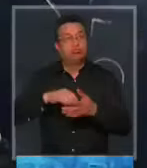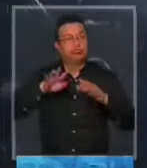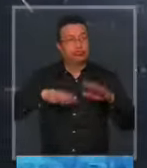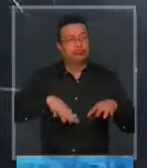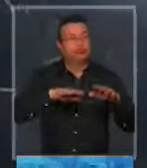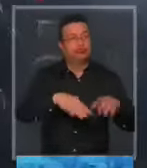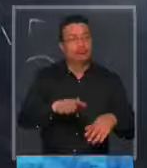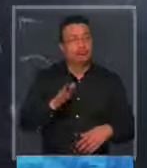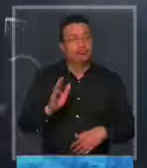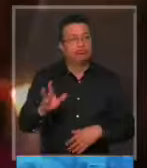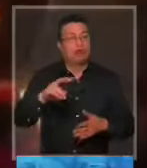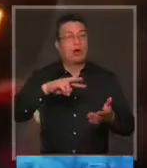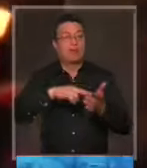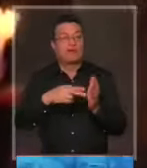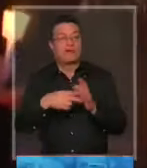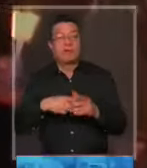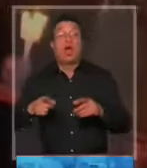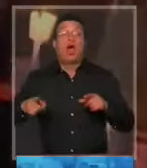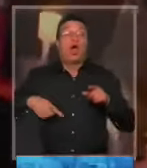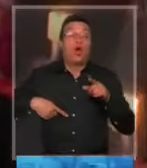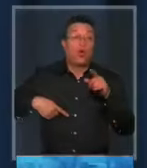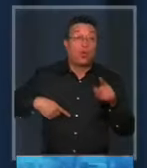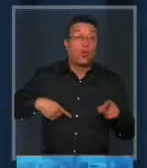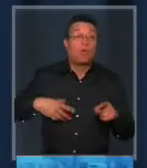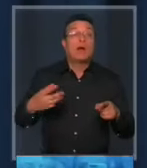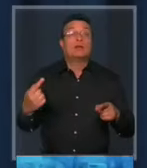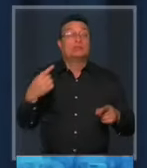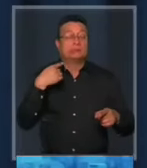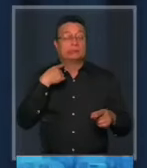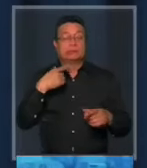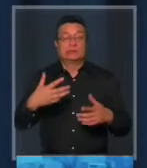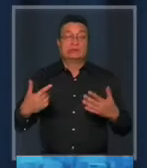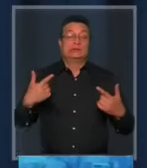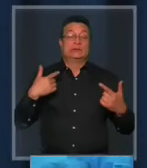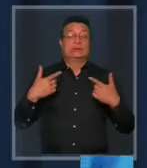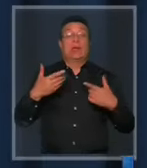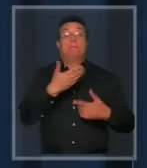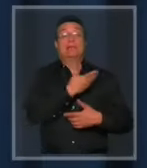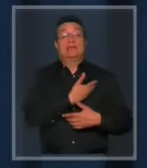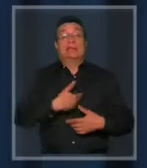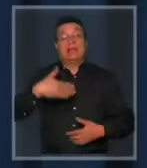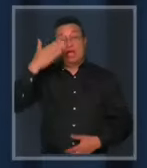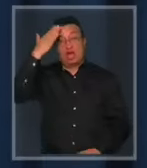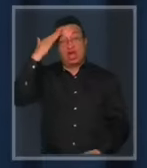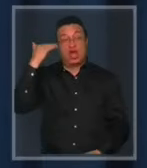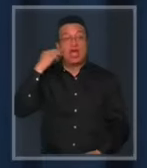de una crisis desatada por el ahora acorralado presidente de Corea del Sur.